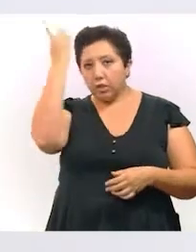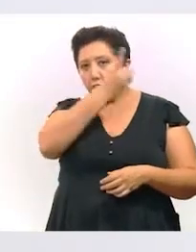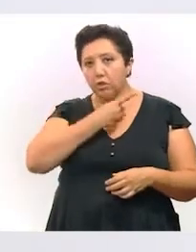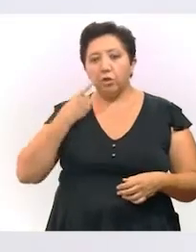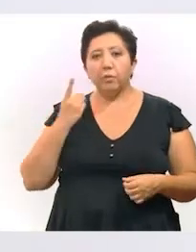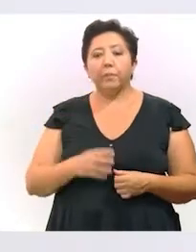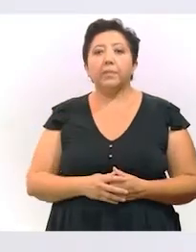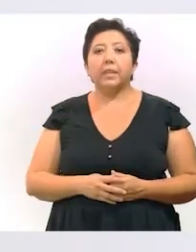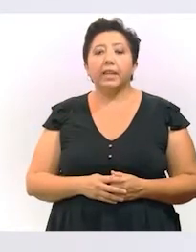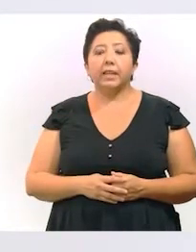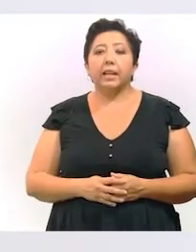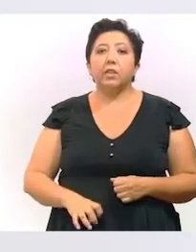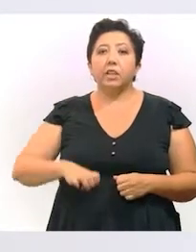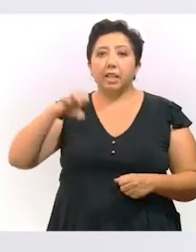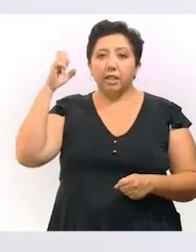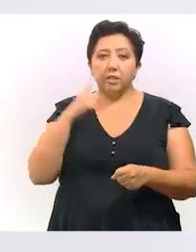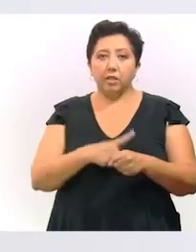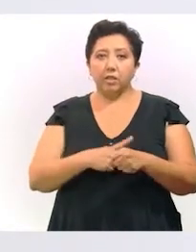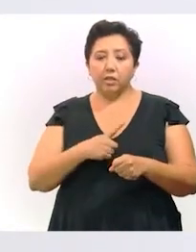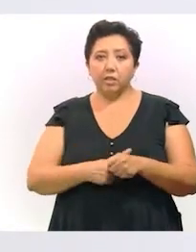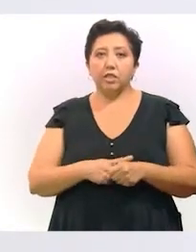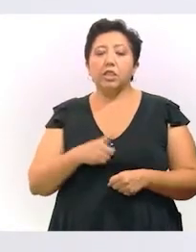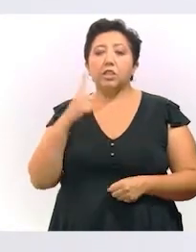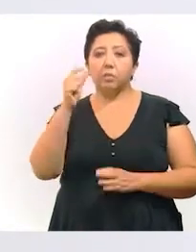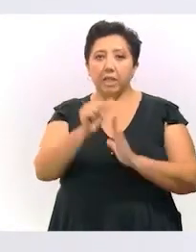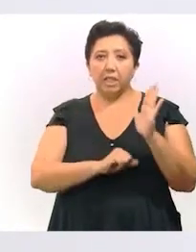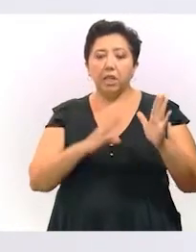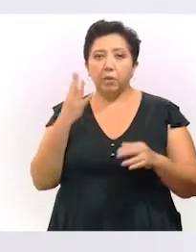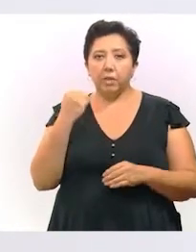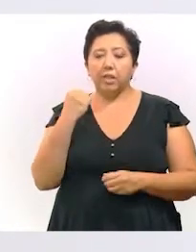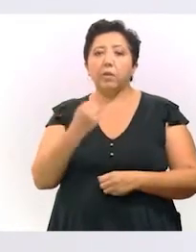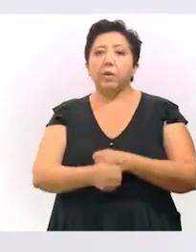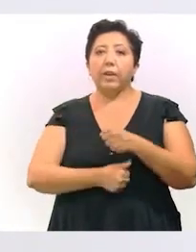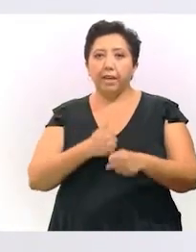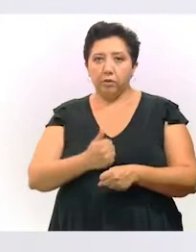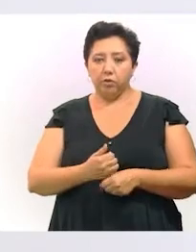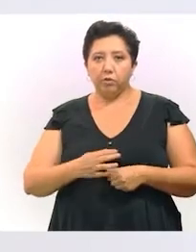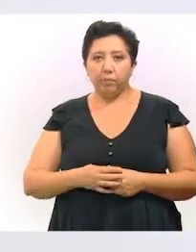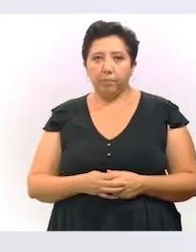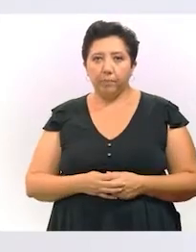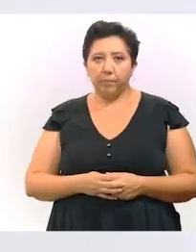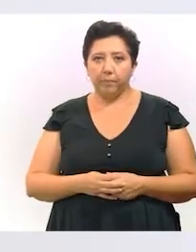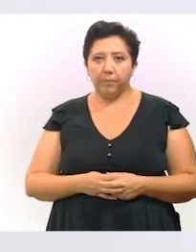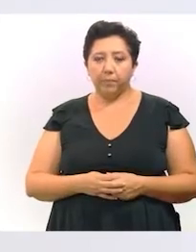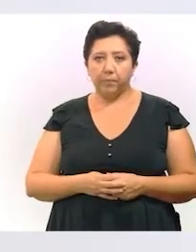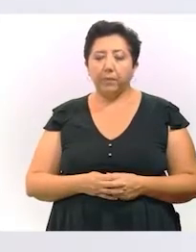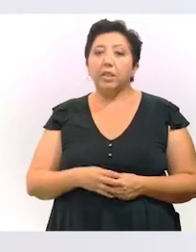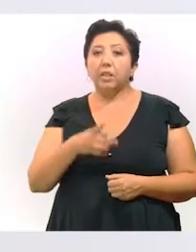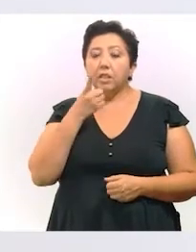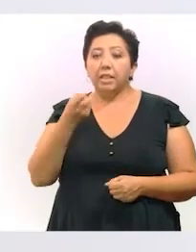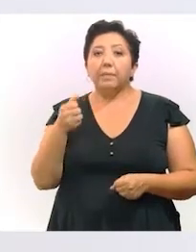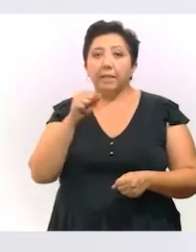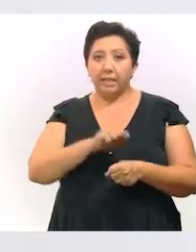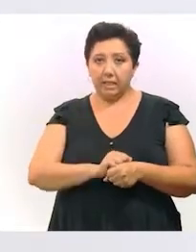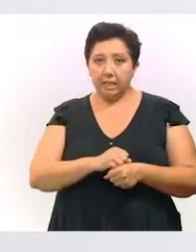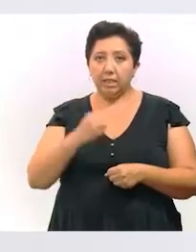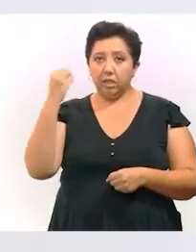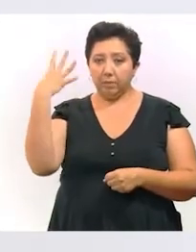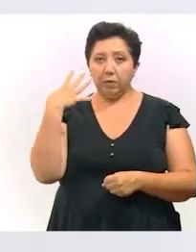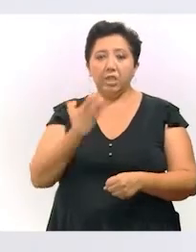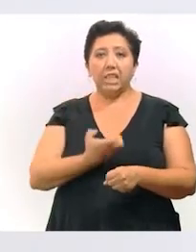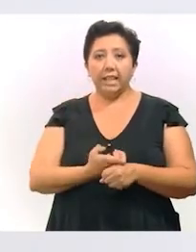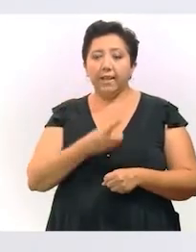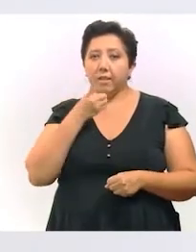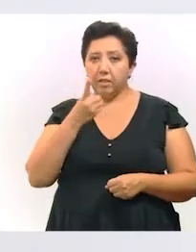espera de diagnóstico. El rango de edad de los casos es de 1 mes a 99 años. Los indicadores semanales de